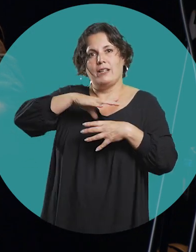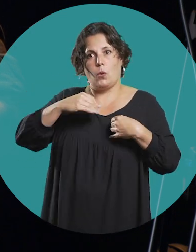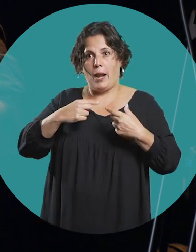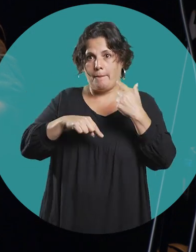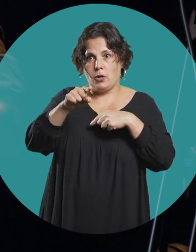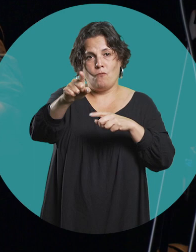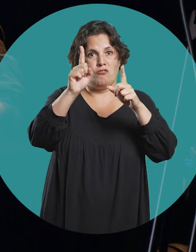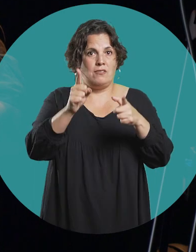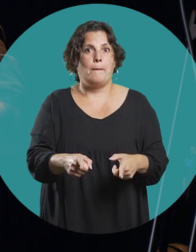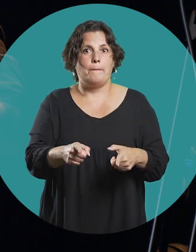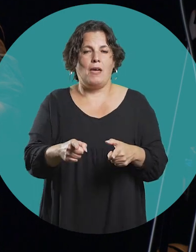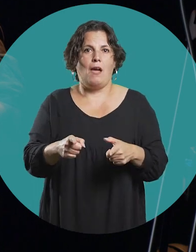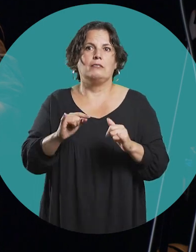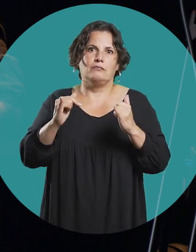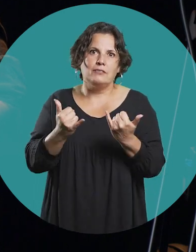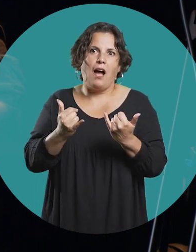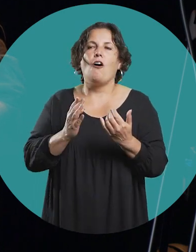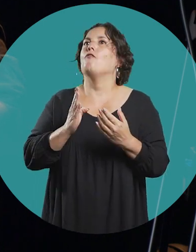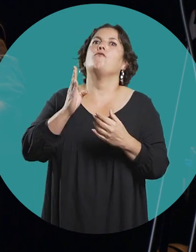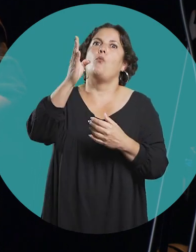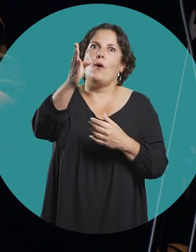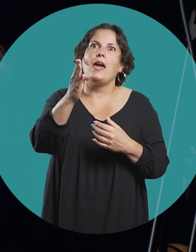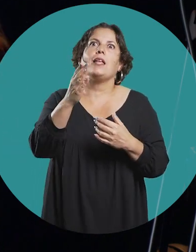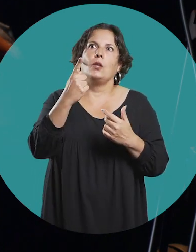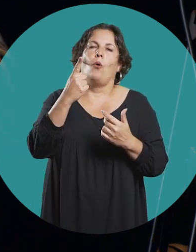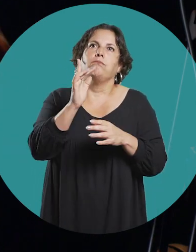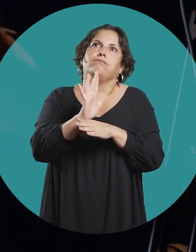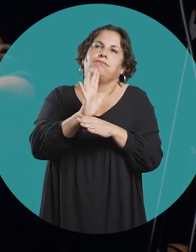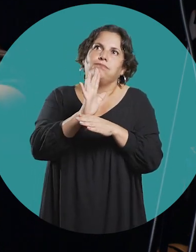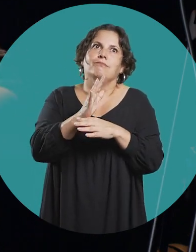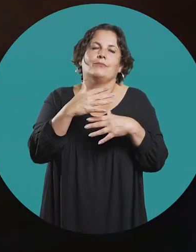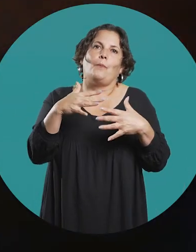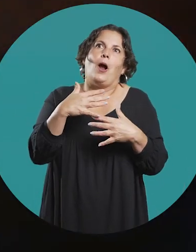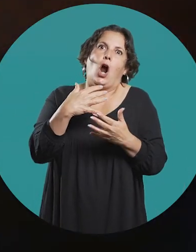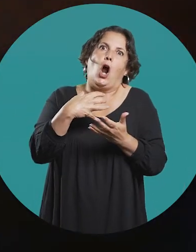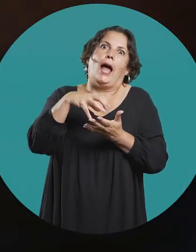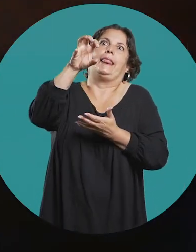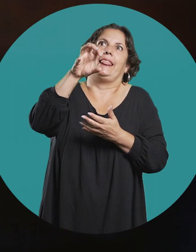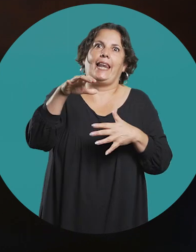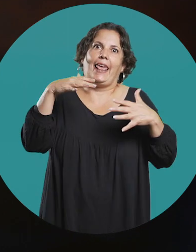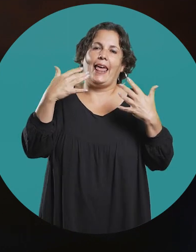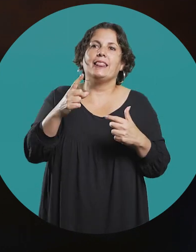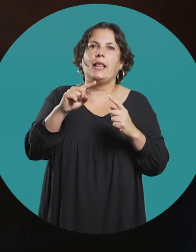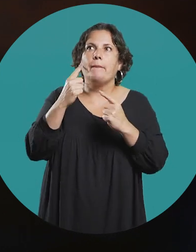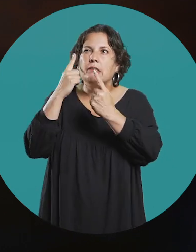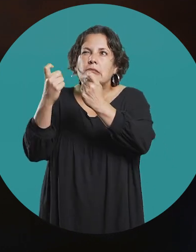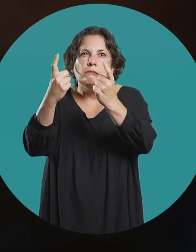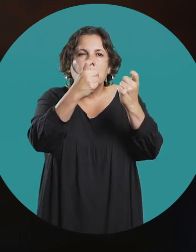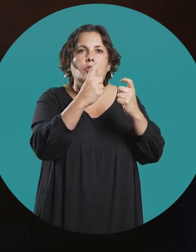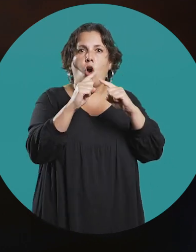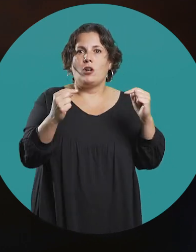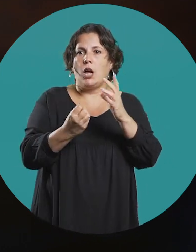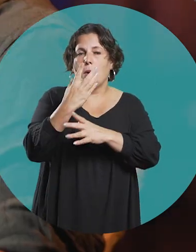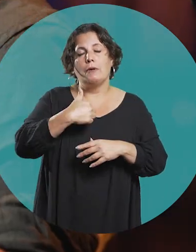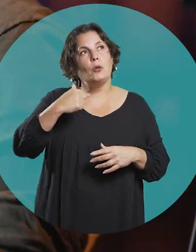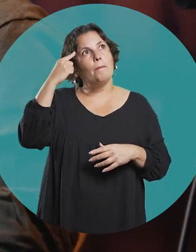pero vos también recorriste un país, un continente, o al menos, ¿no? También inspirándote, ¿no? Y